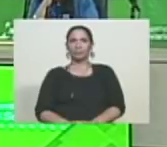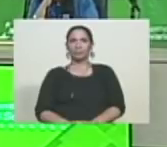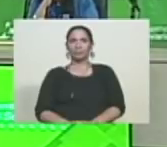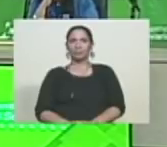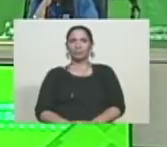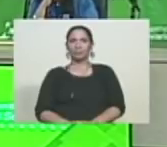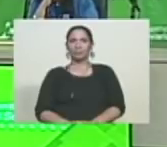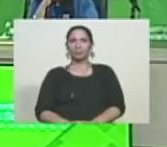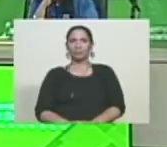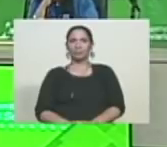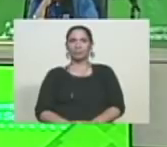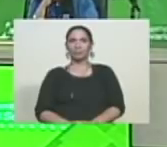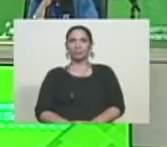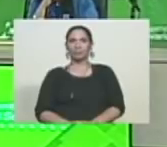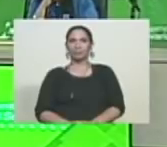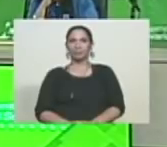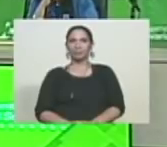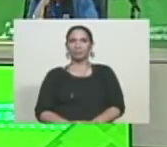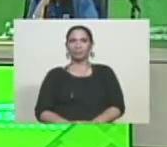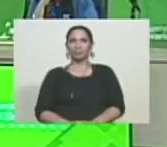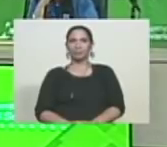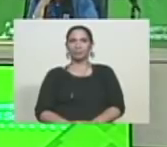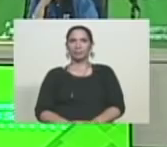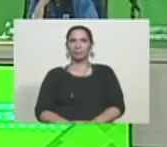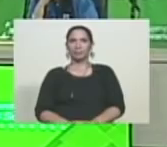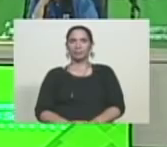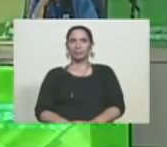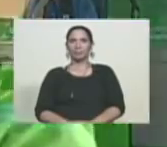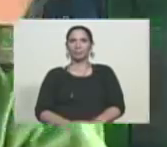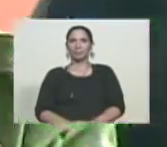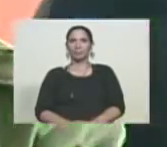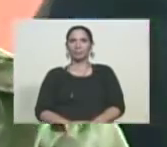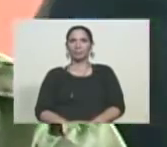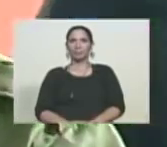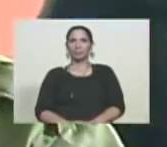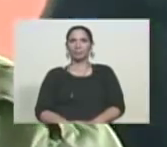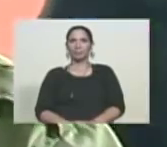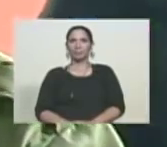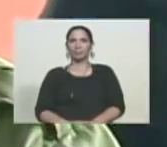dio qué? Ah, mira, está bien.